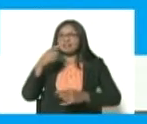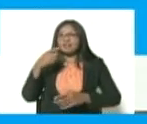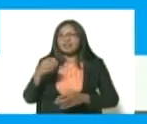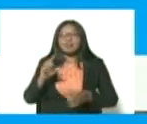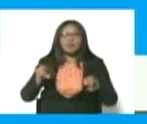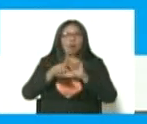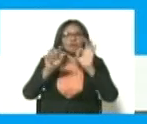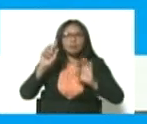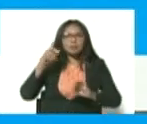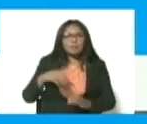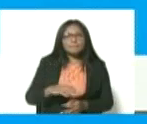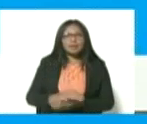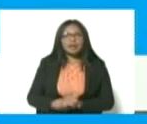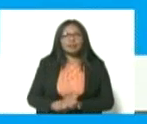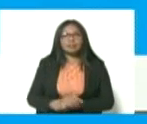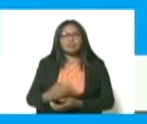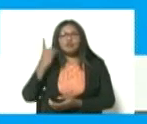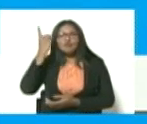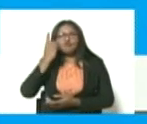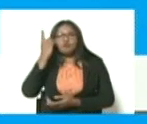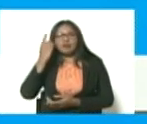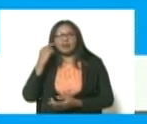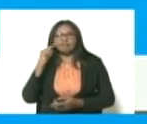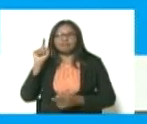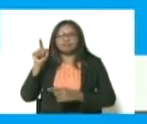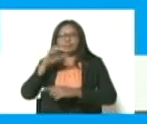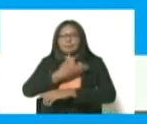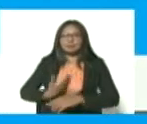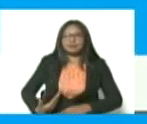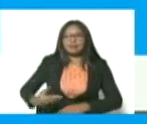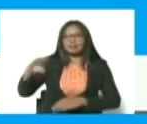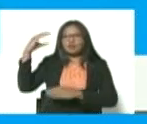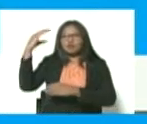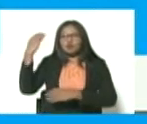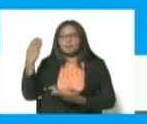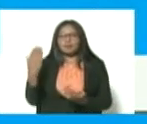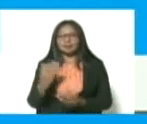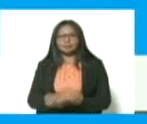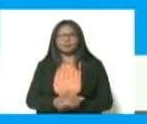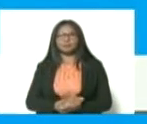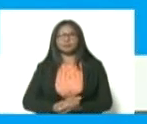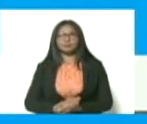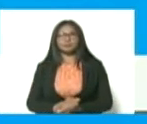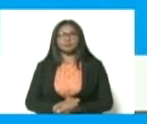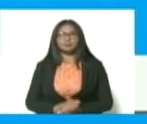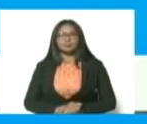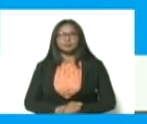inventando para lavarse la cara con la